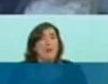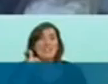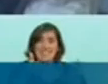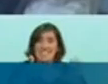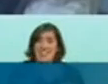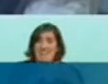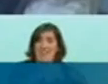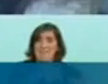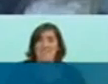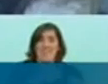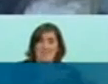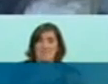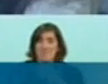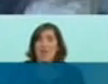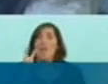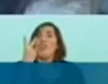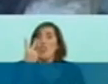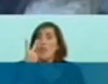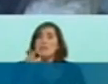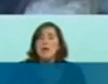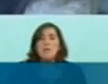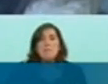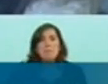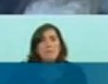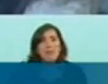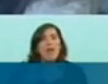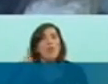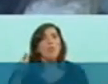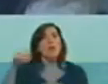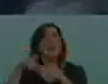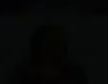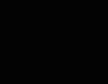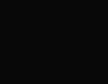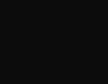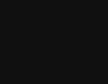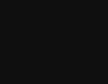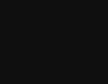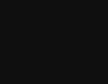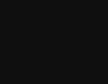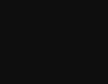recibieron, 2 son empleados de bancos privados.